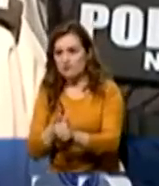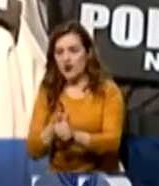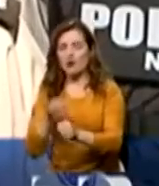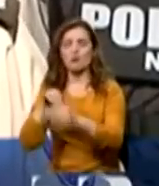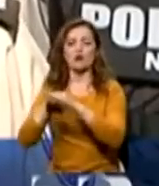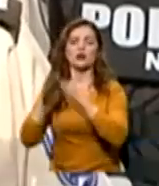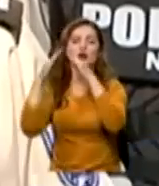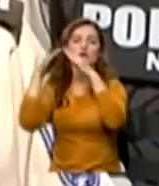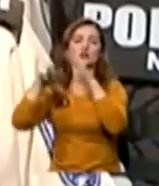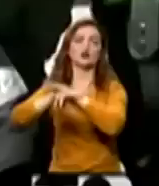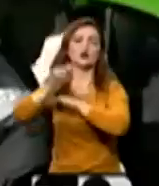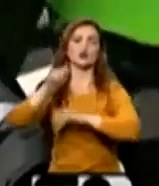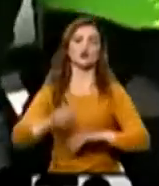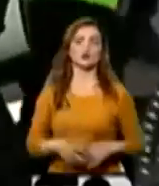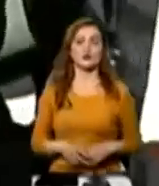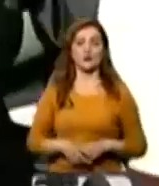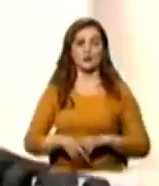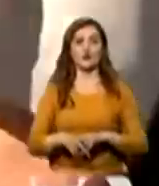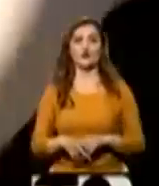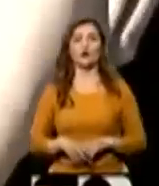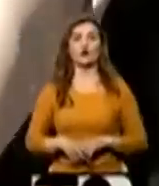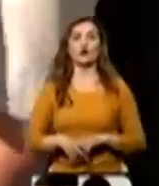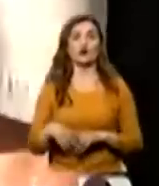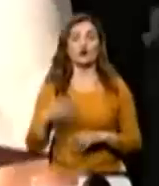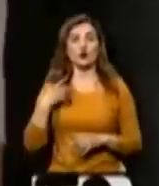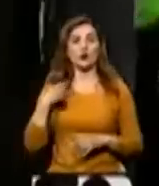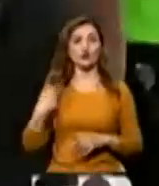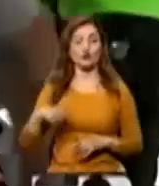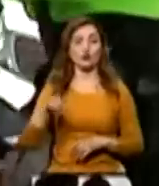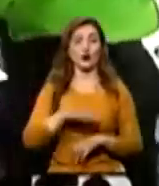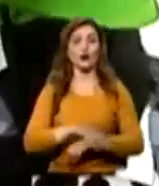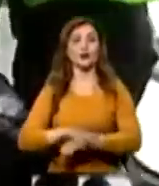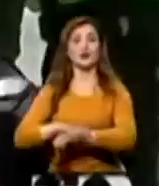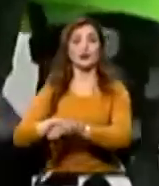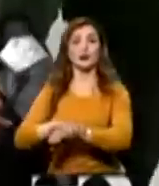los ciudadanos que viven cerca. Los antisociales fueron detenidos y puestos a